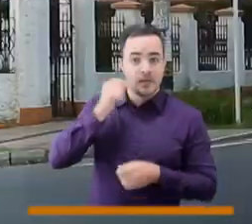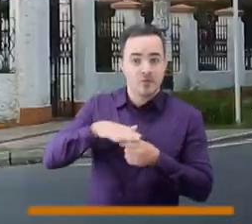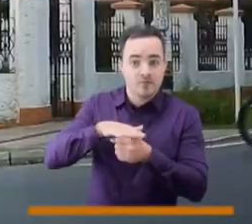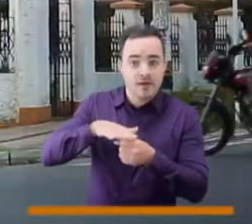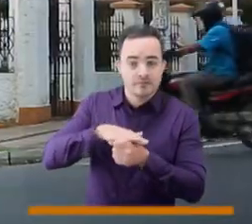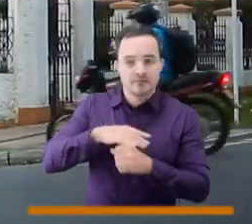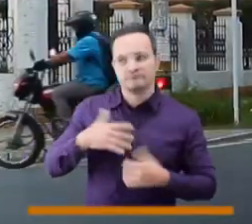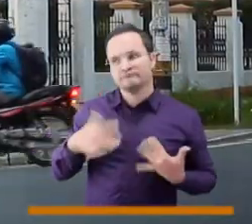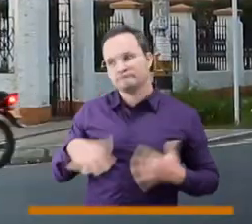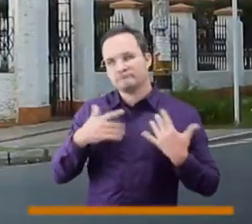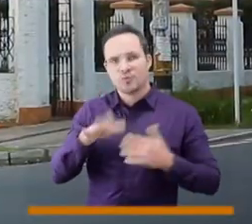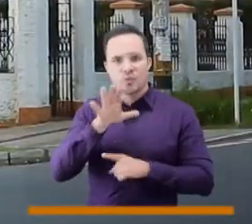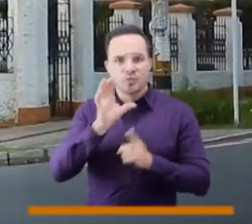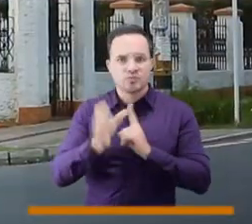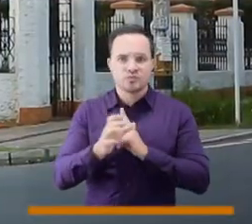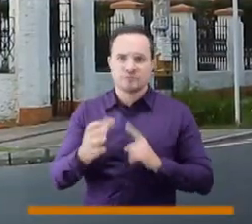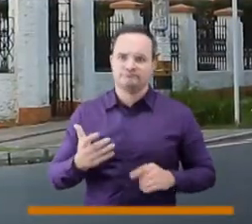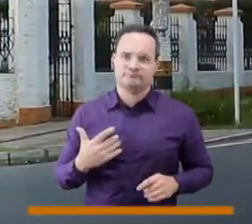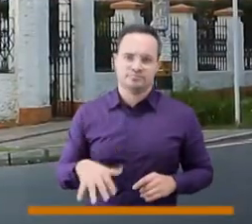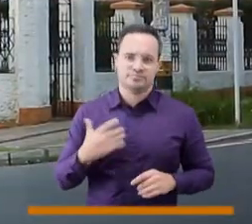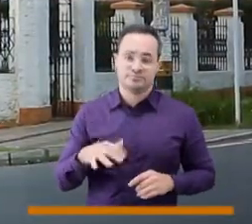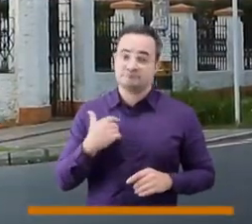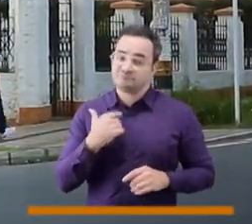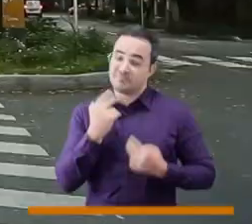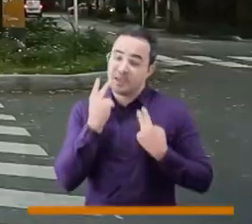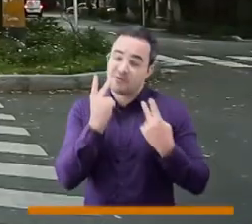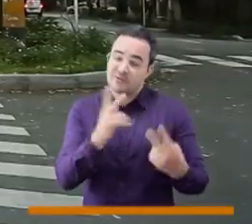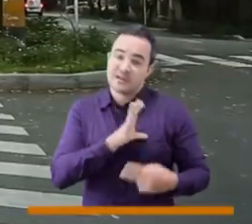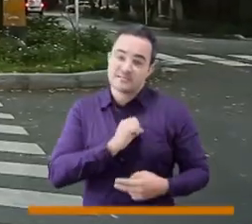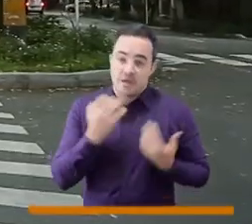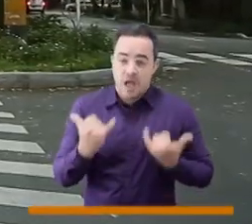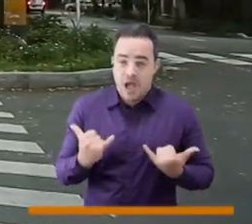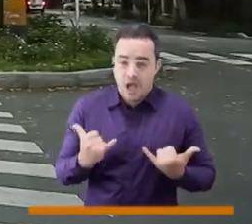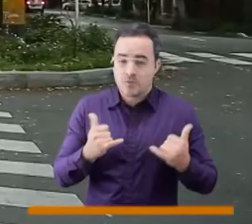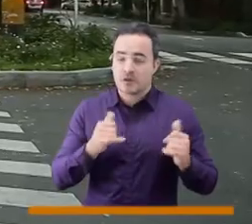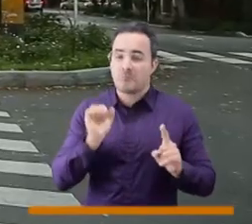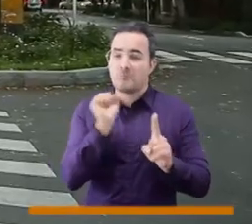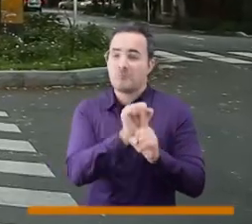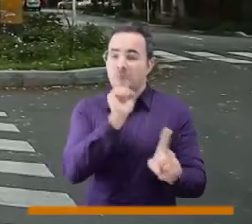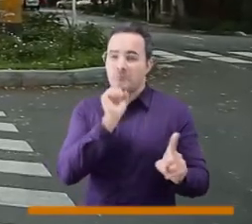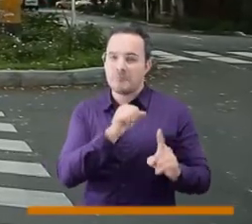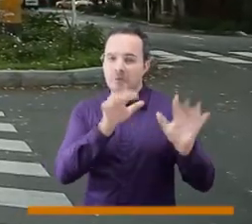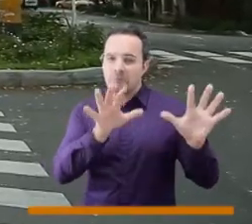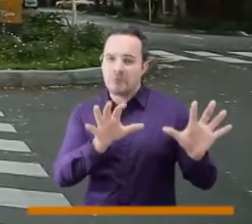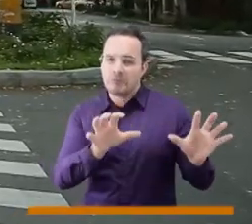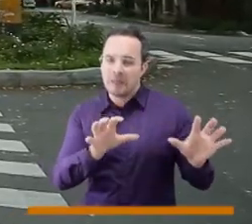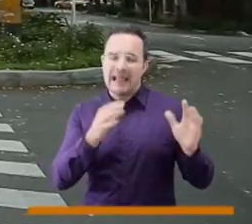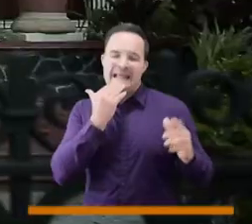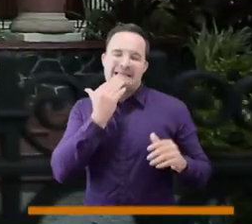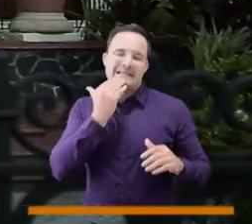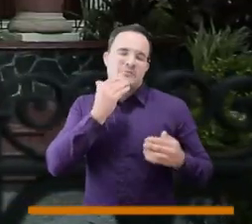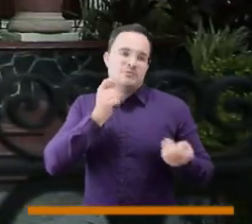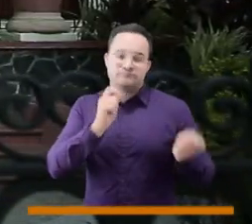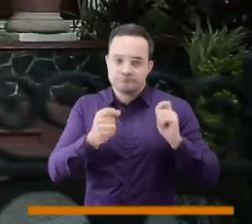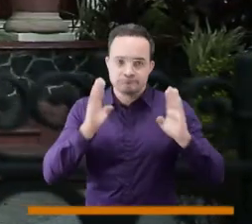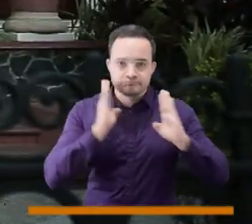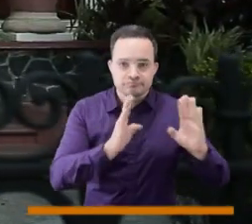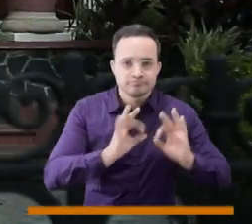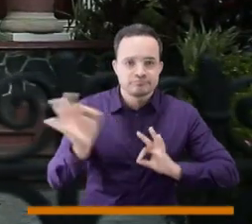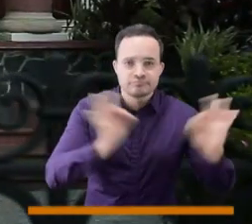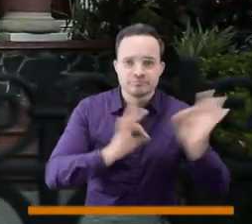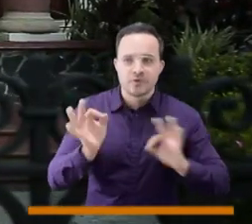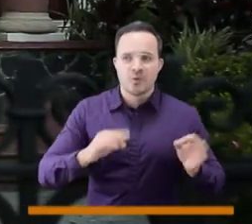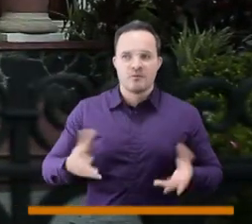que aunque hoy está un poquito olvidado, es un lugar que puede ser un referente, no solamente del centro y de la comuna,